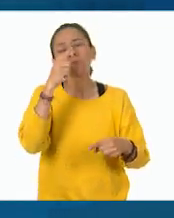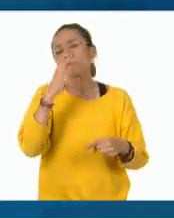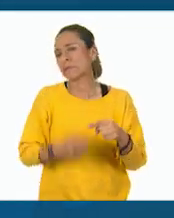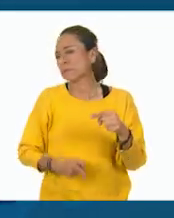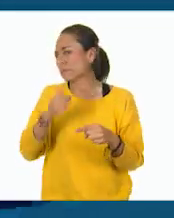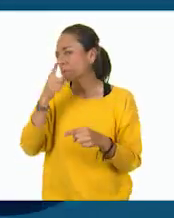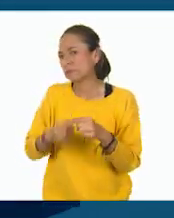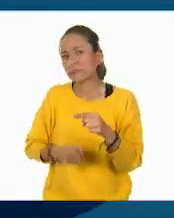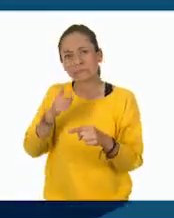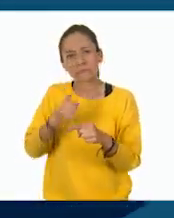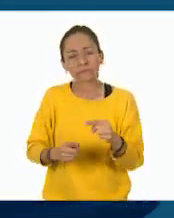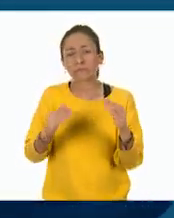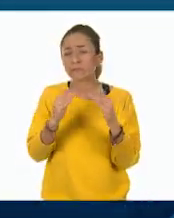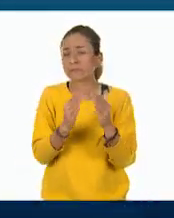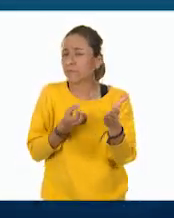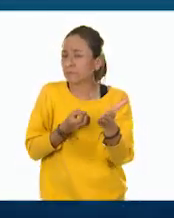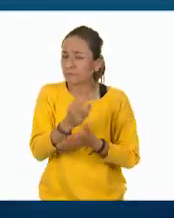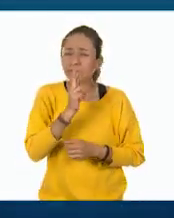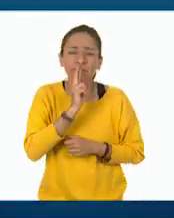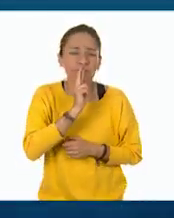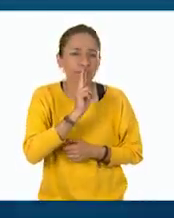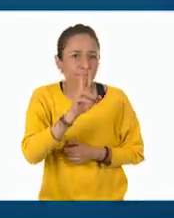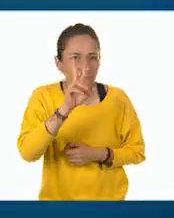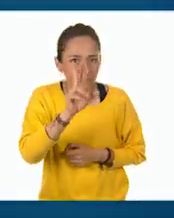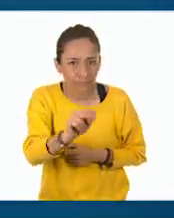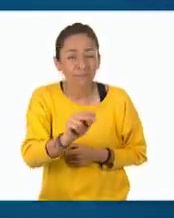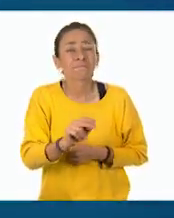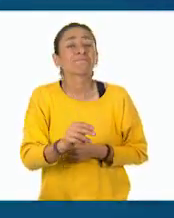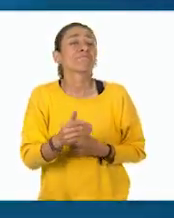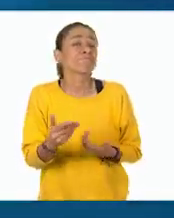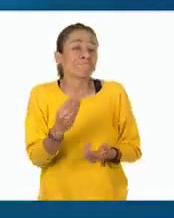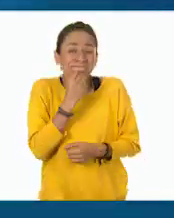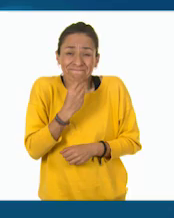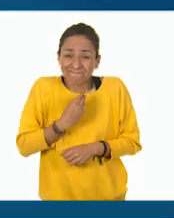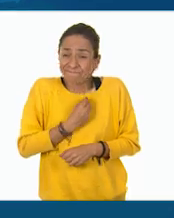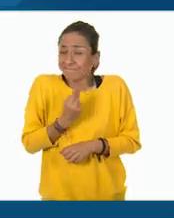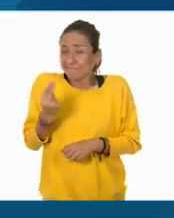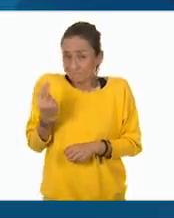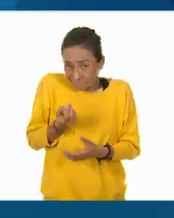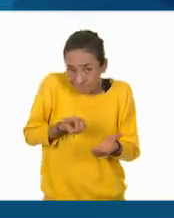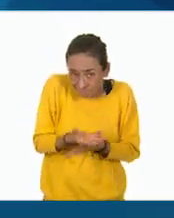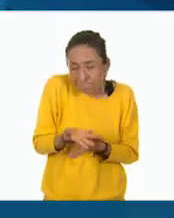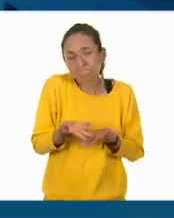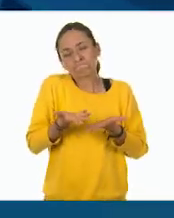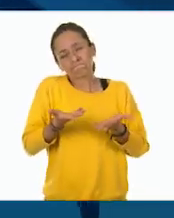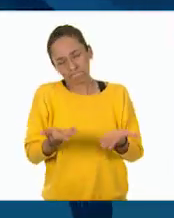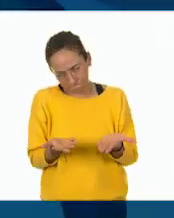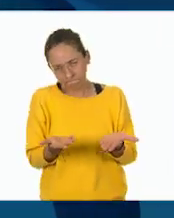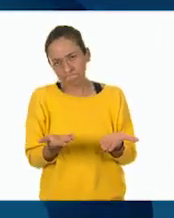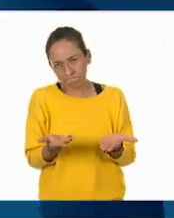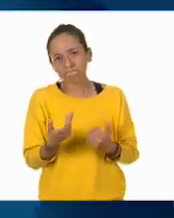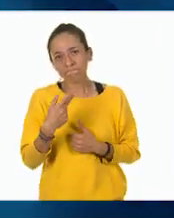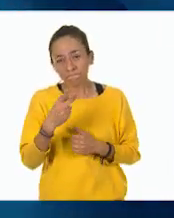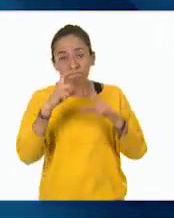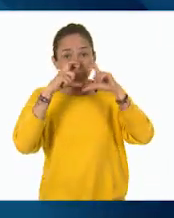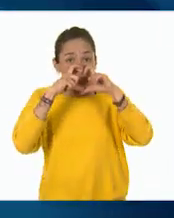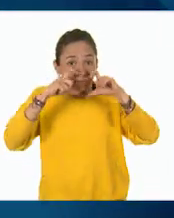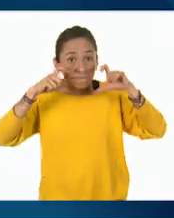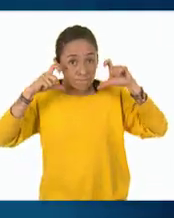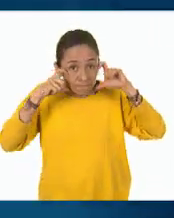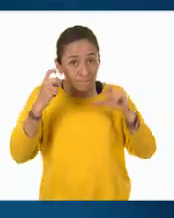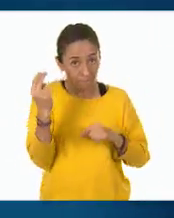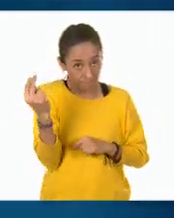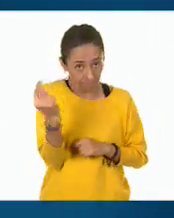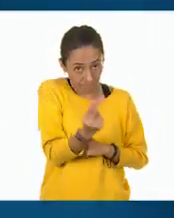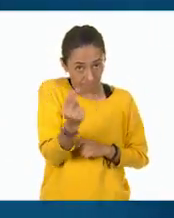Trata de no salir de casa a menos que sea muy necesario. Si lo haces, utiliza el